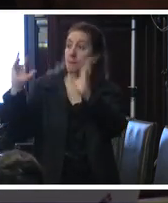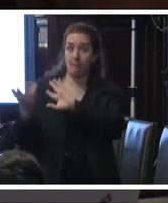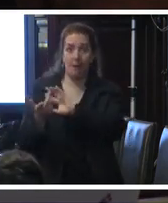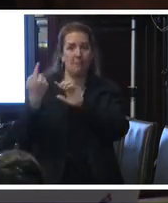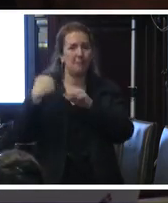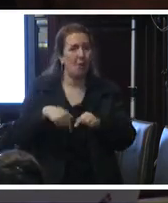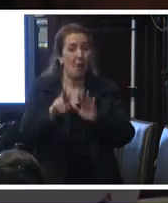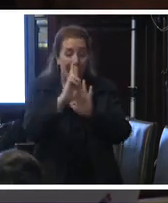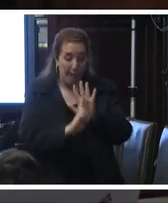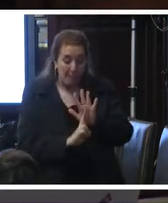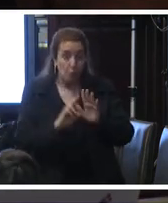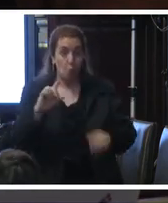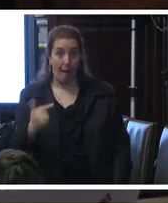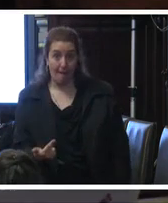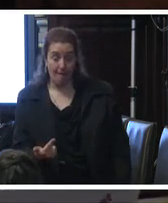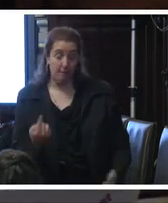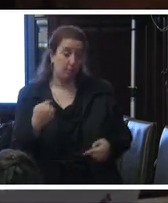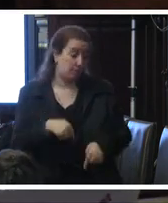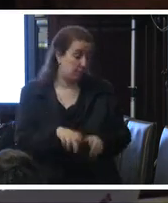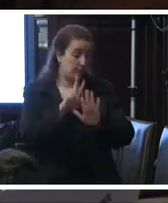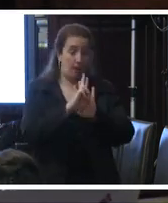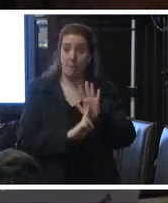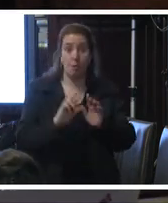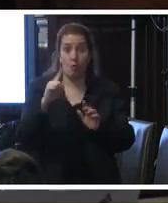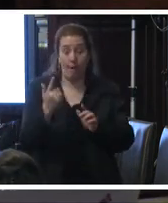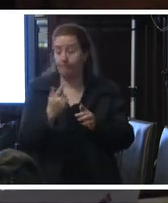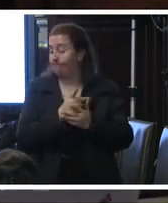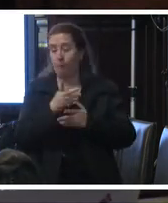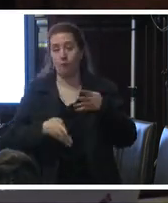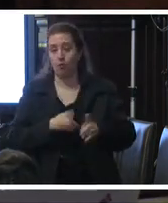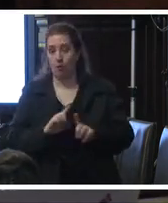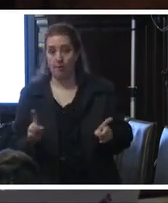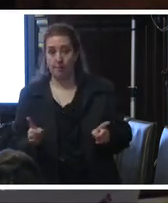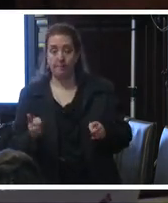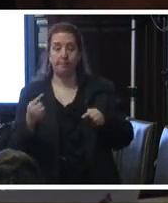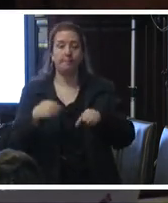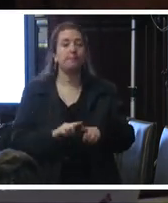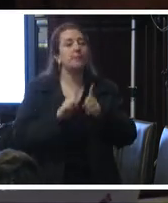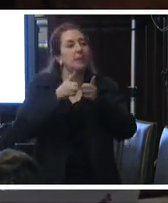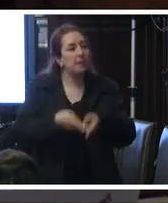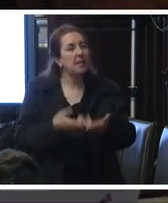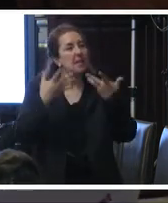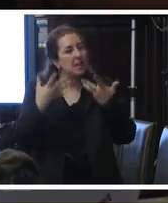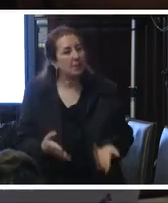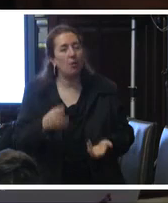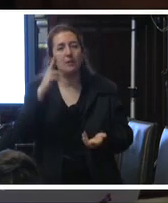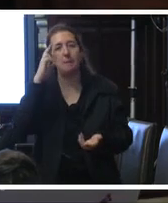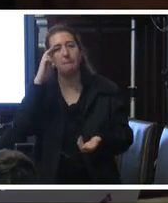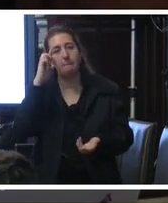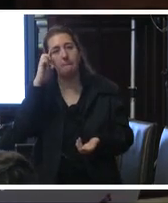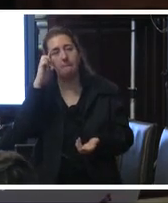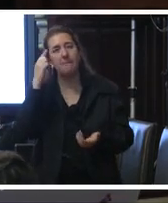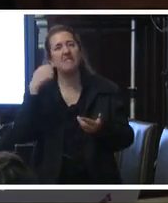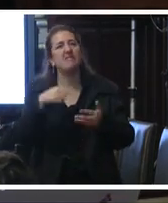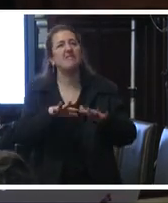estar reglamentado no funciona. Y queremos una inclusión también, que se reflexione sobre ¿qué